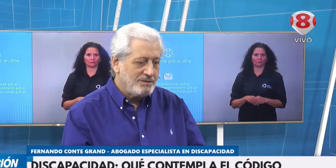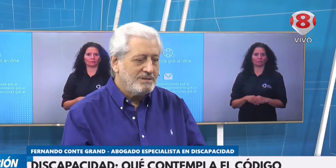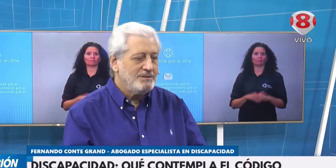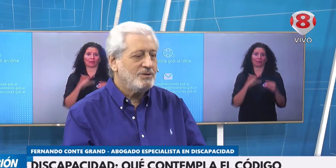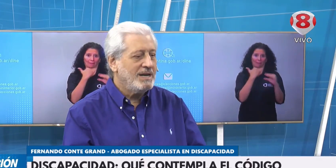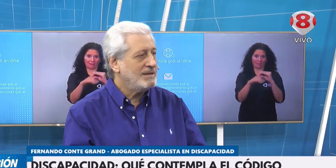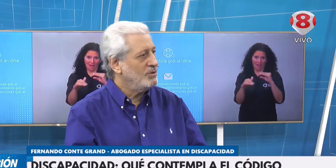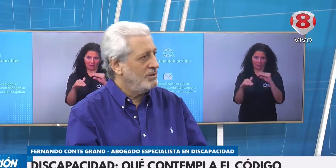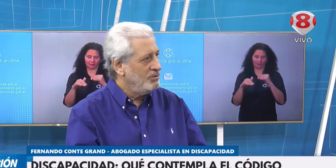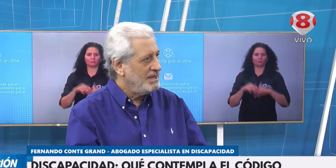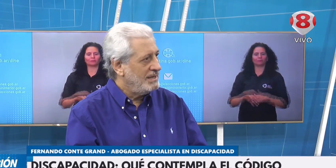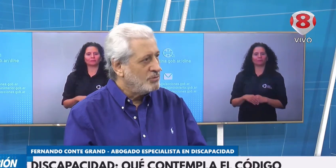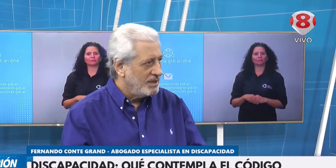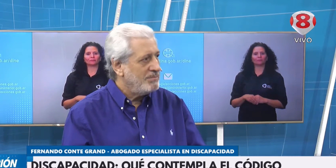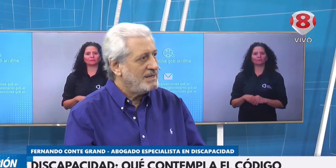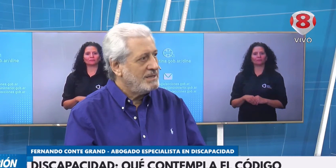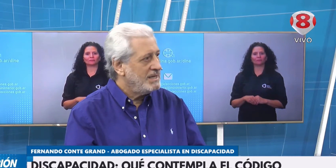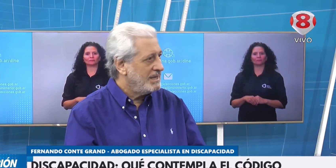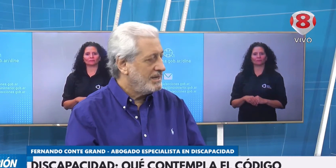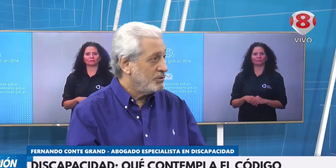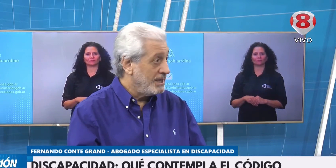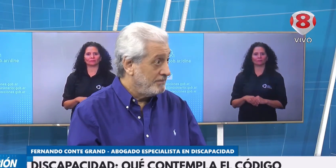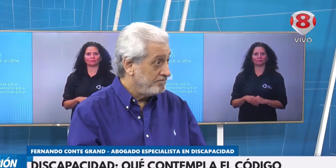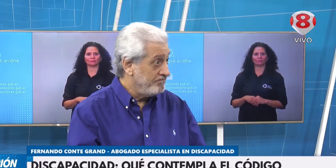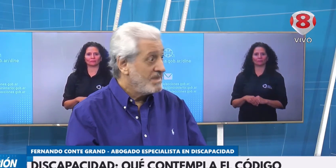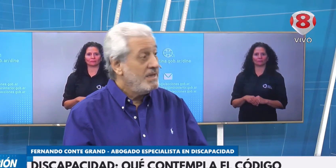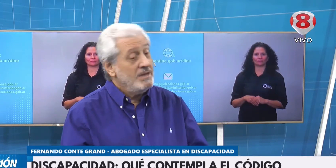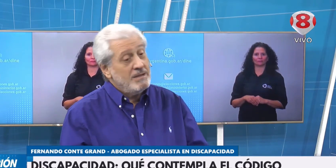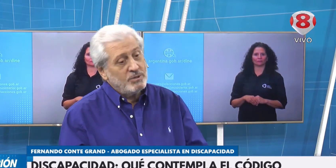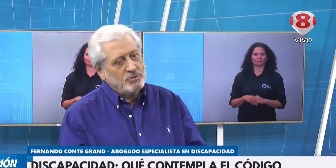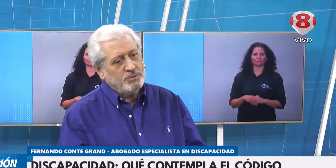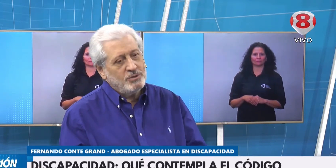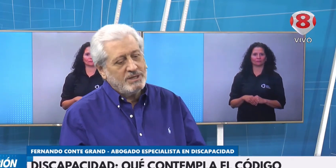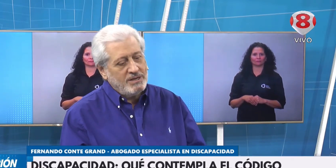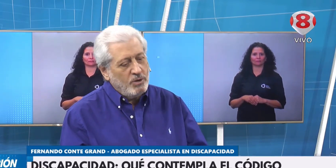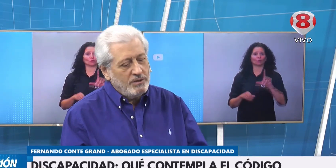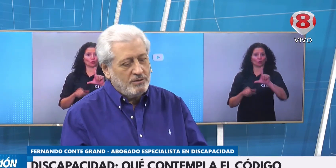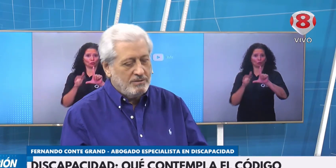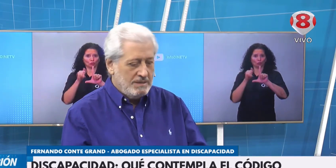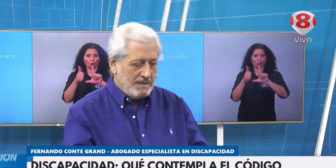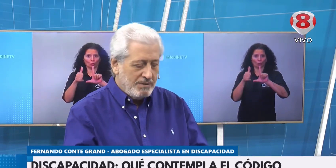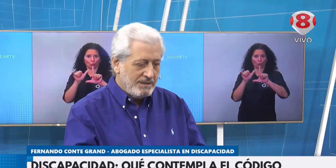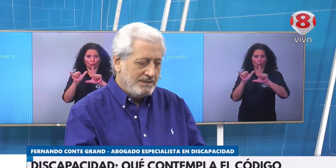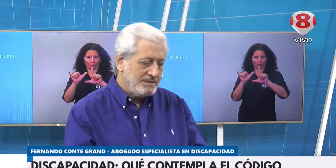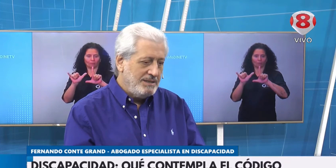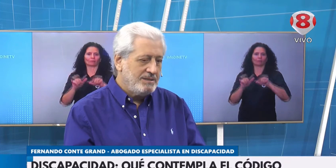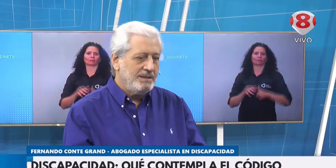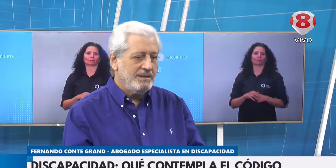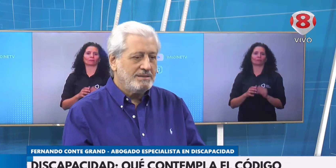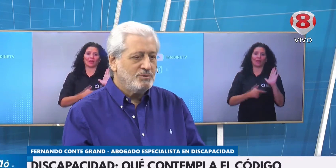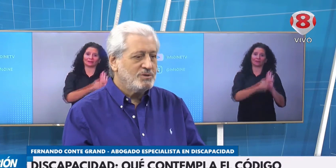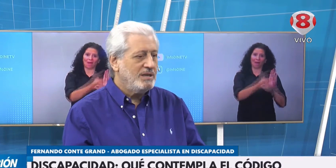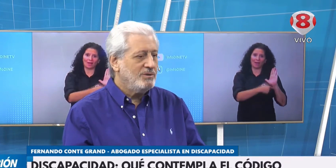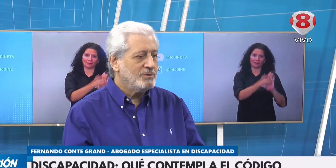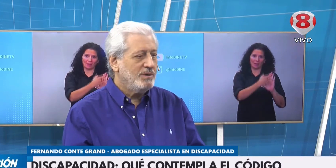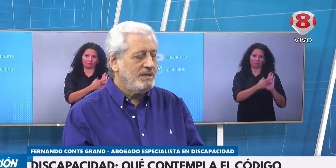para hacerlo sencillo en caso de duda la autoridad mesa le tiene que dejar votar porque por supuesto lo que está en juego a ver se dice